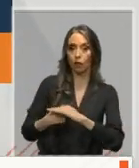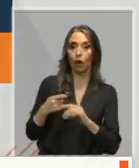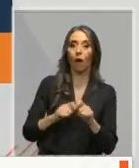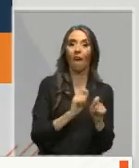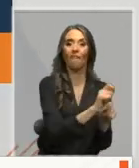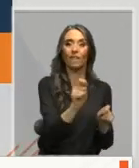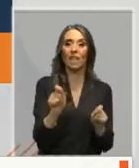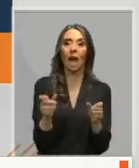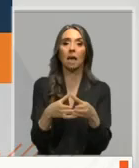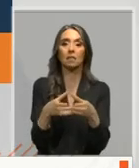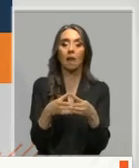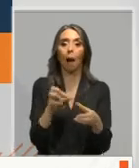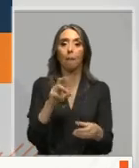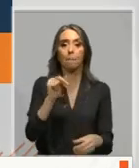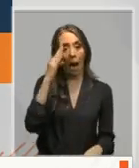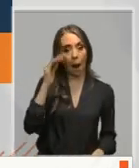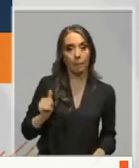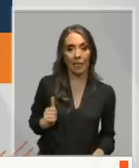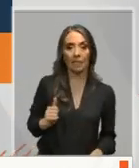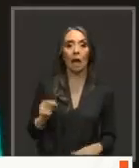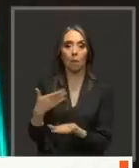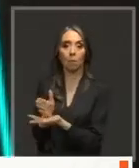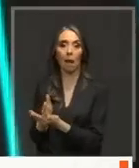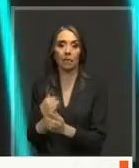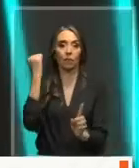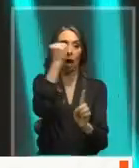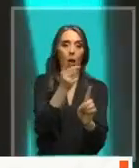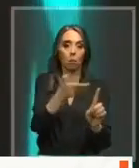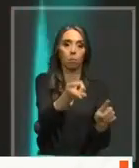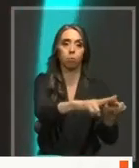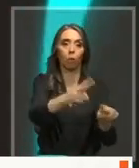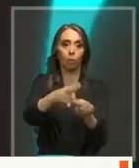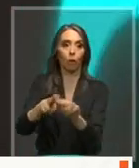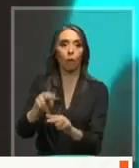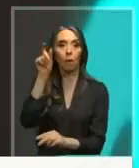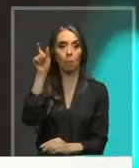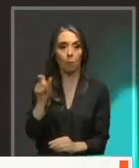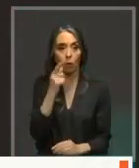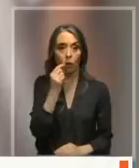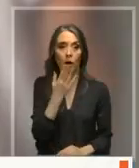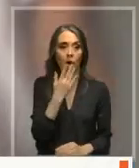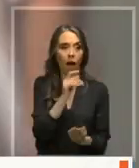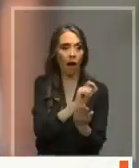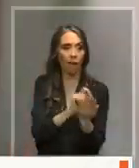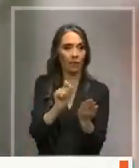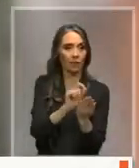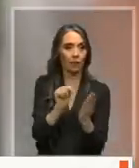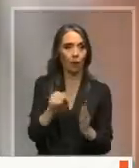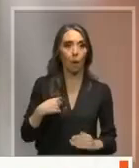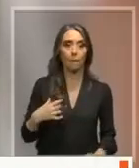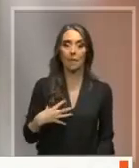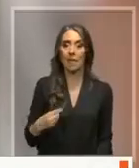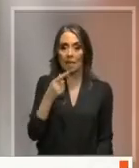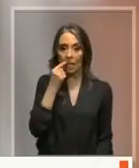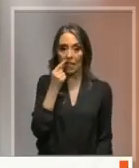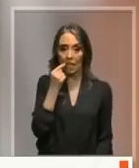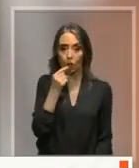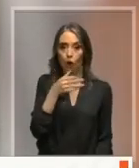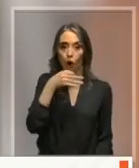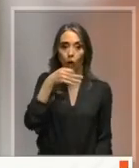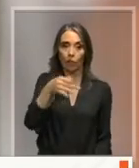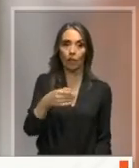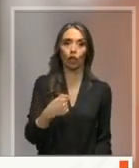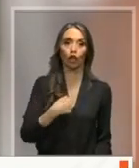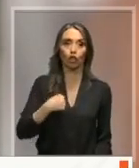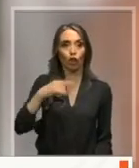grupos paramilitares y planear homicidios. Alguien escribió hoy que mi hijo había dicho que